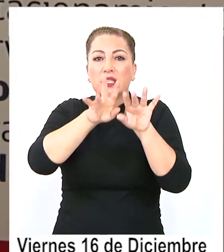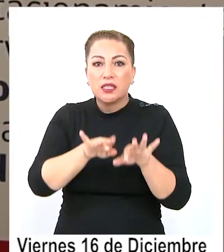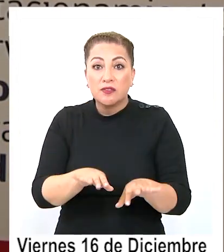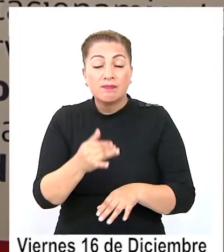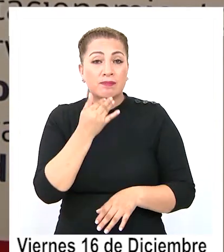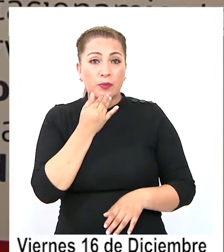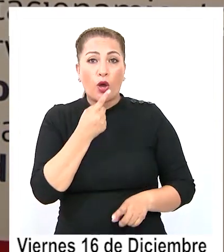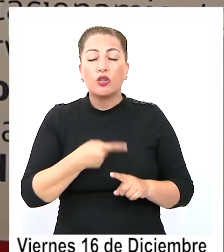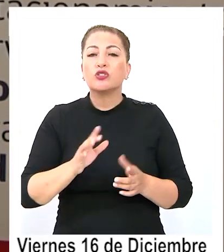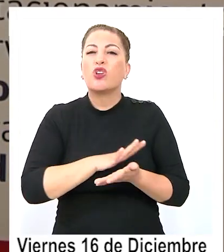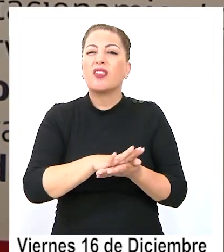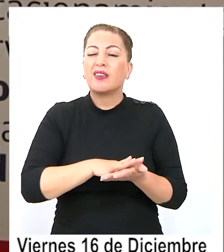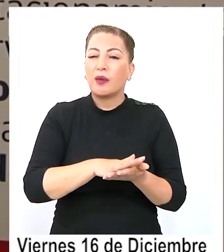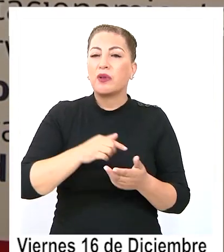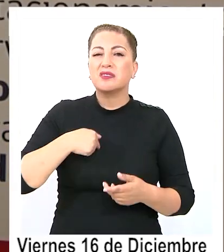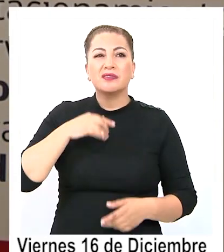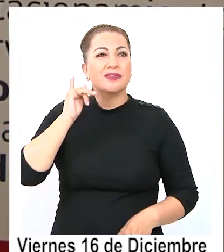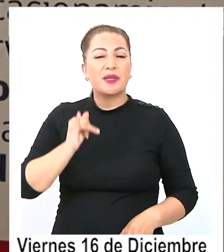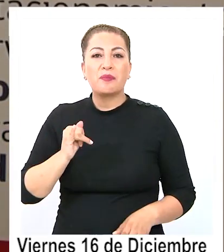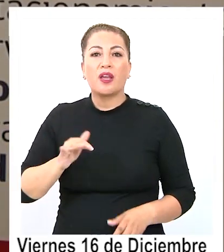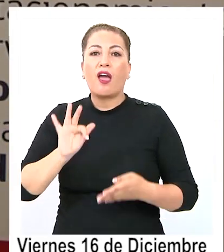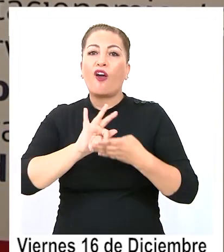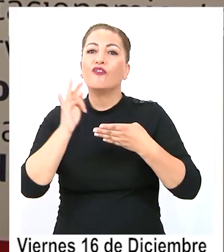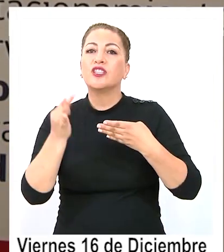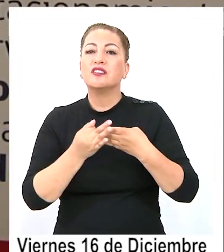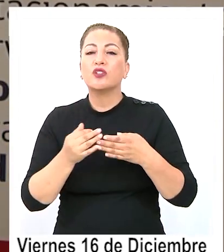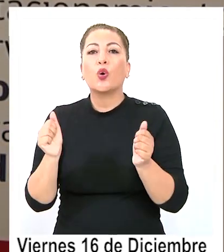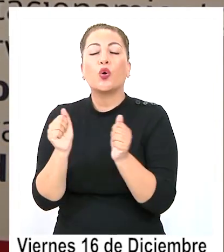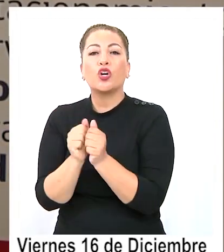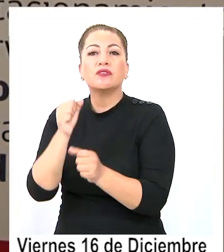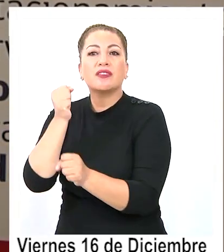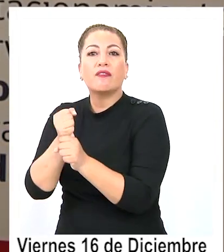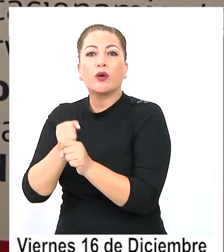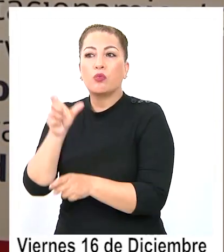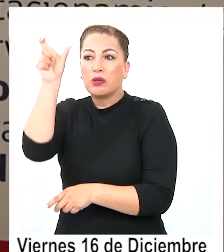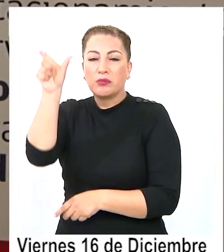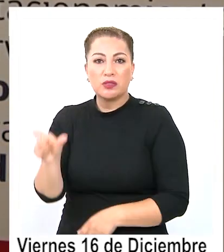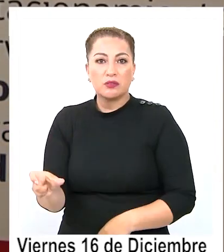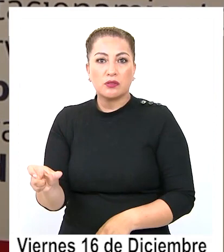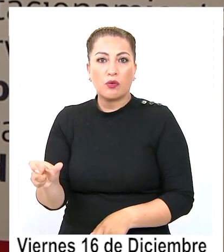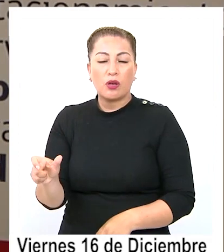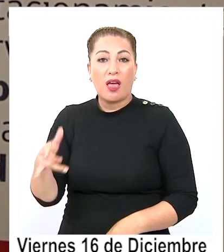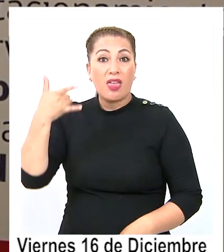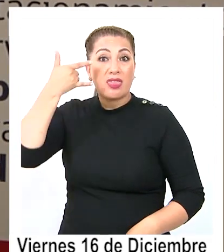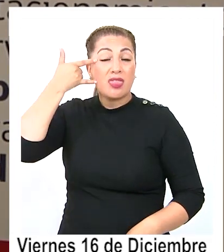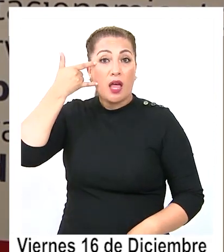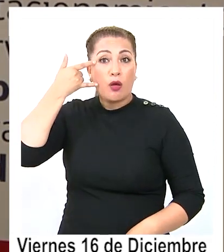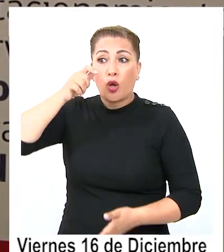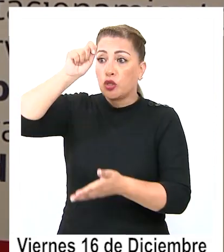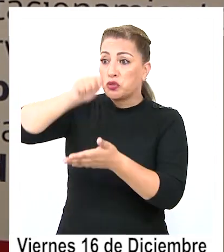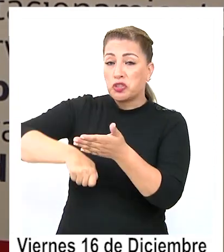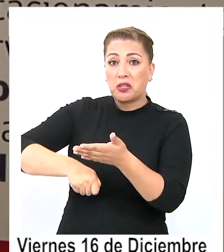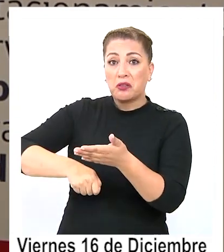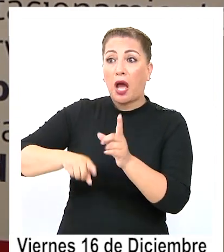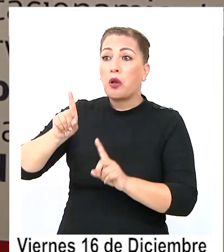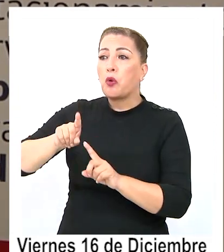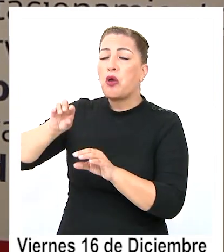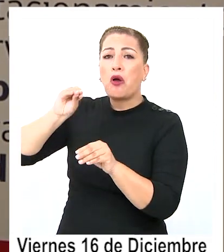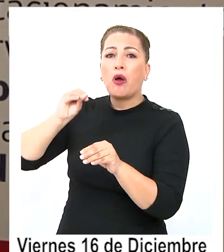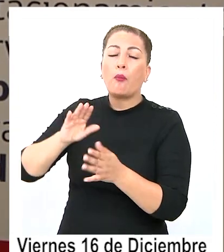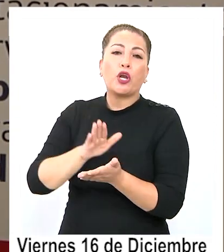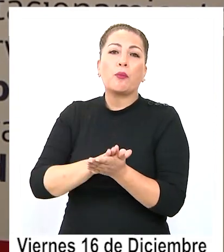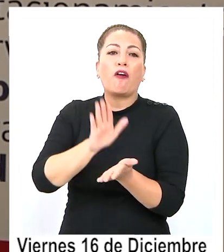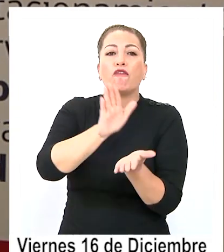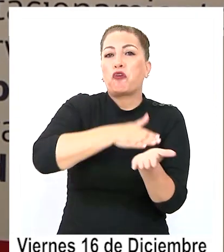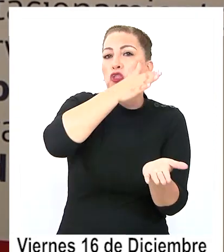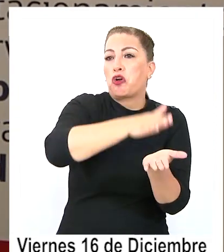ejemplo que yo creo que a mí siempre me ha ayudado la Fundación Con Trabajo. A una persona con síndrome de Down la contrataron primero para oficios, sacar